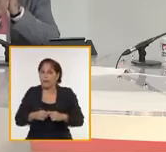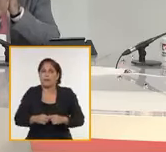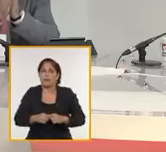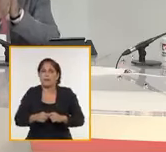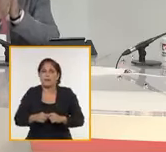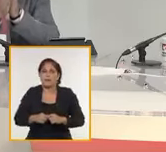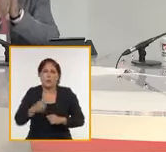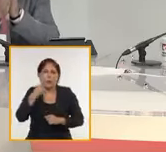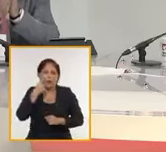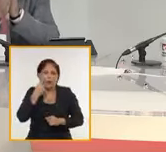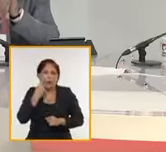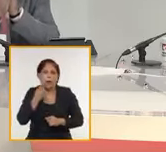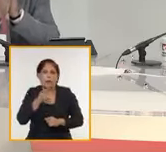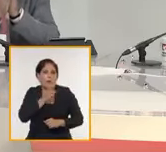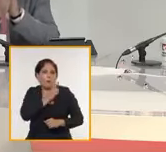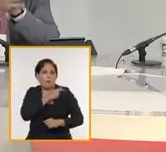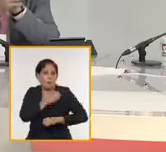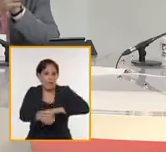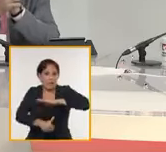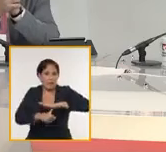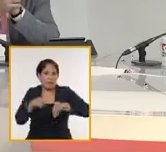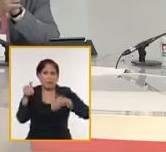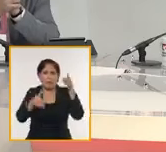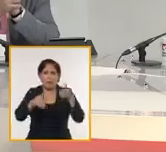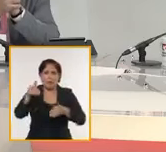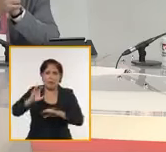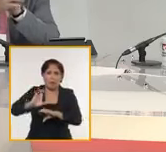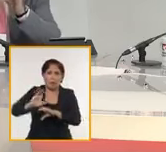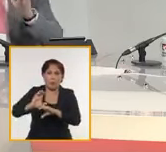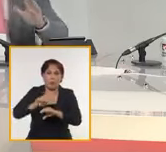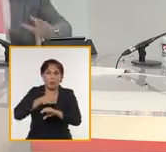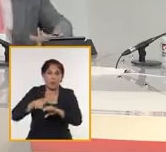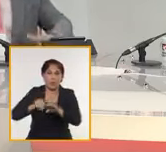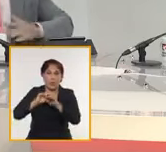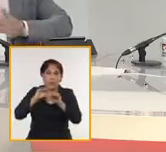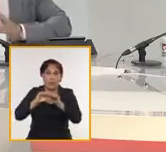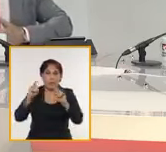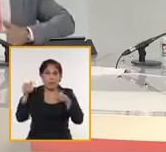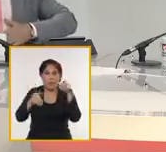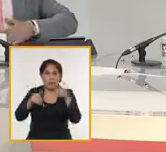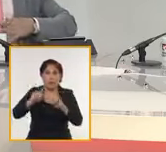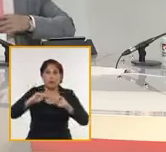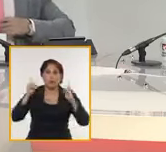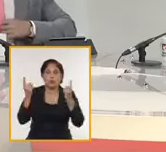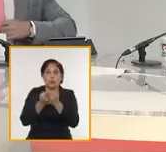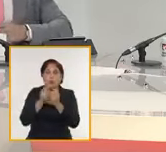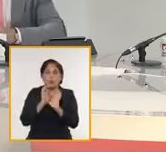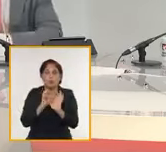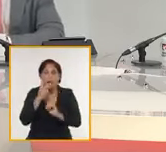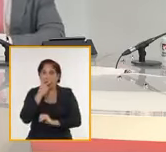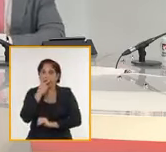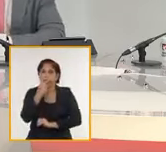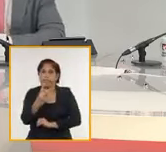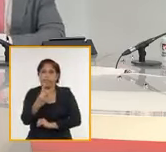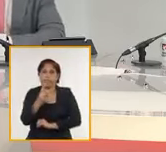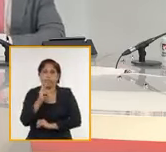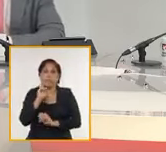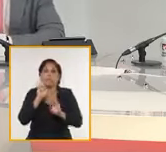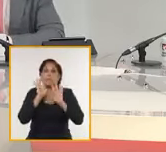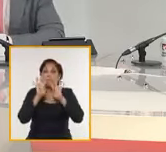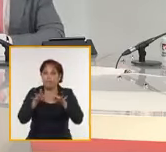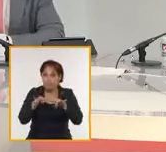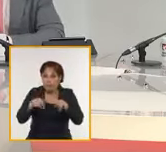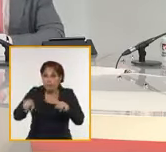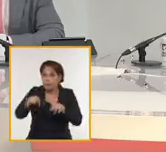Cuando uno ve la cantidad de jefes de Estado que asistieron a esta cumbre, uno dice, bueno, se le presta una atención especial incluso por parte de los miembros.